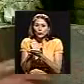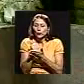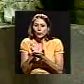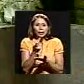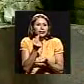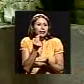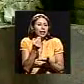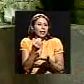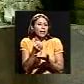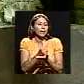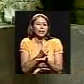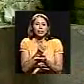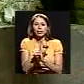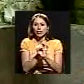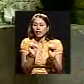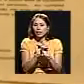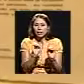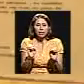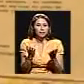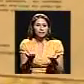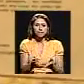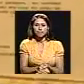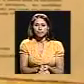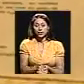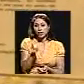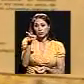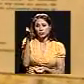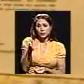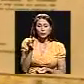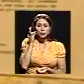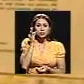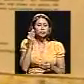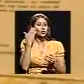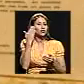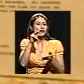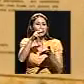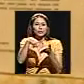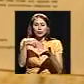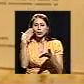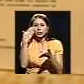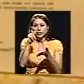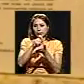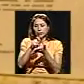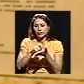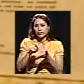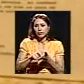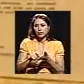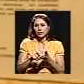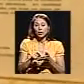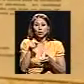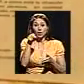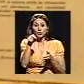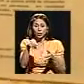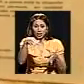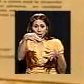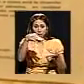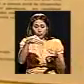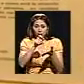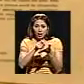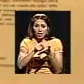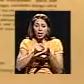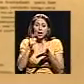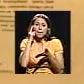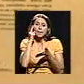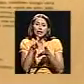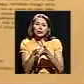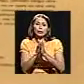nada, nada. Así leí, yo leí. María Luz no sabe leer ni escribir. Por lo tanto, cada vez que llena las solicitudes para participar